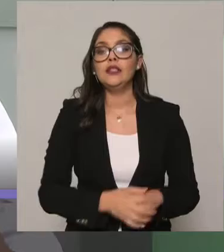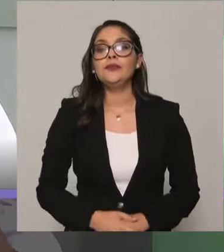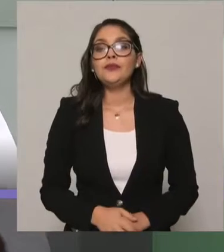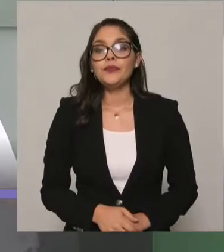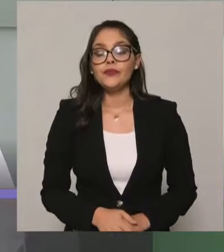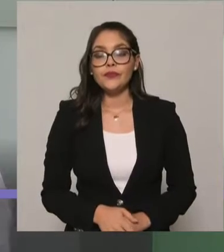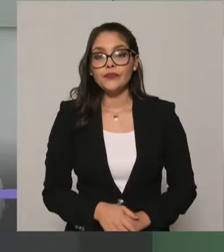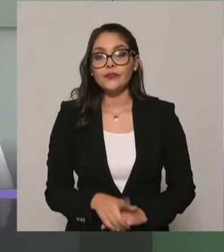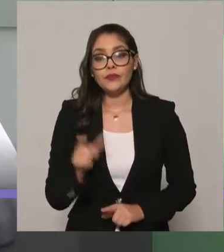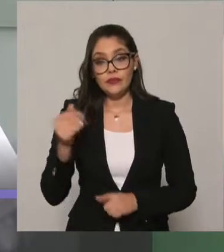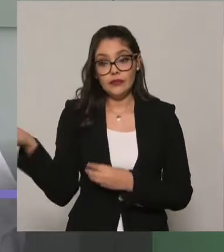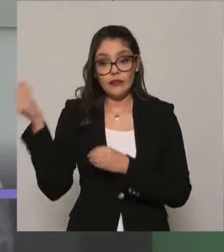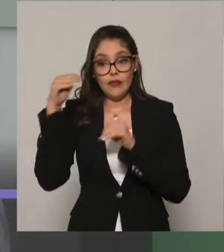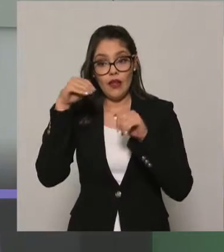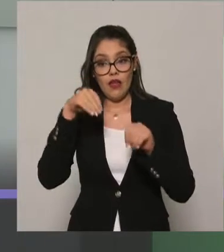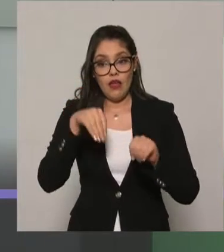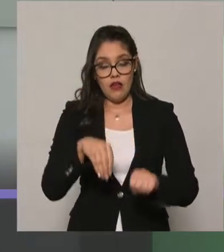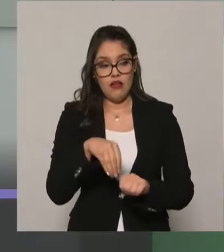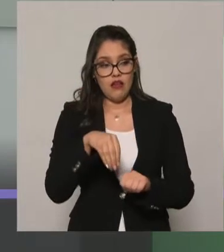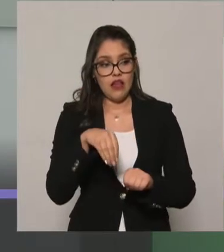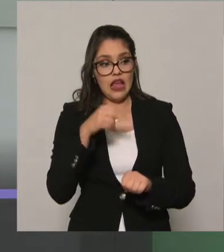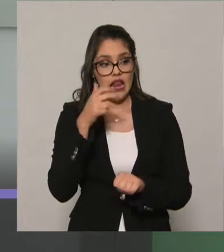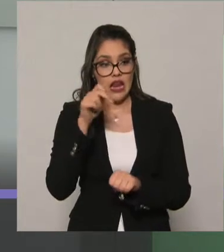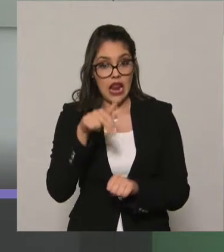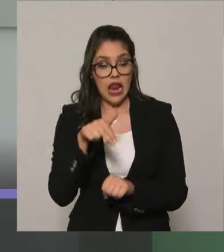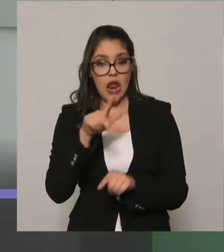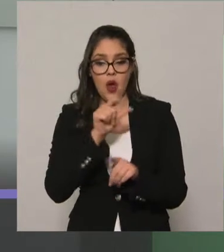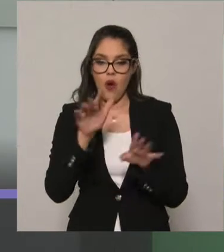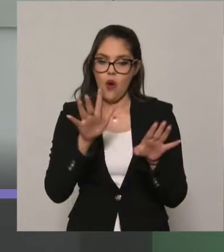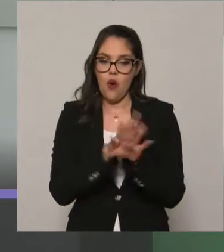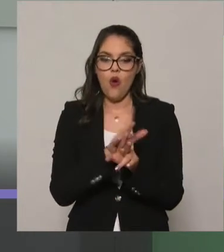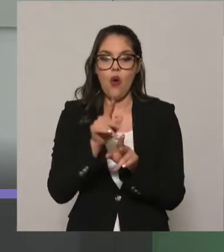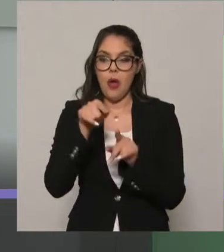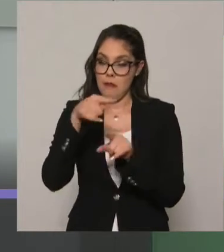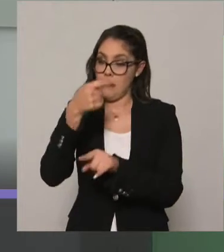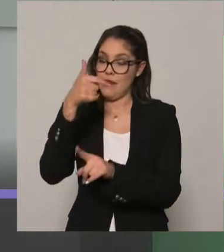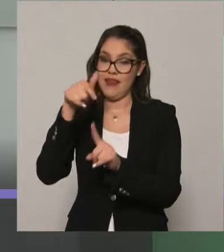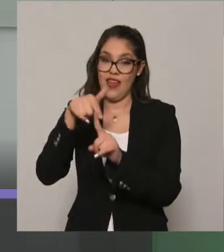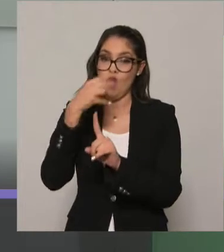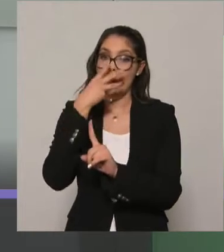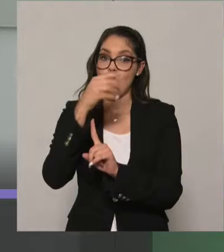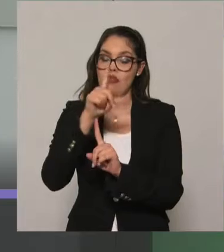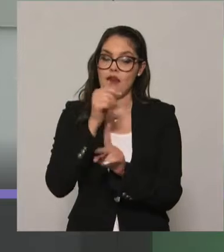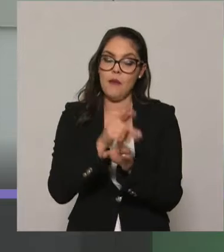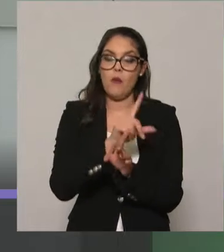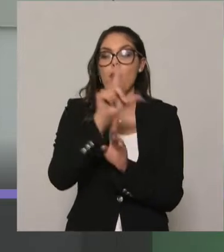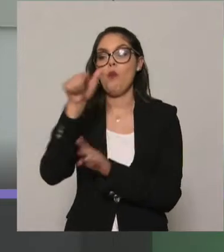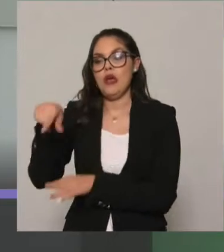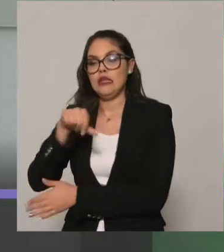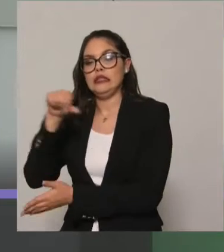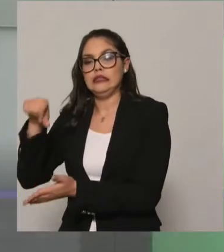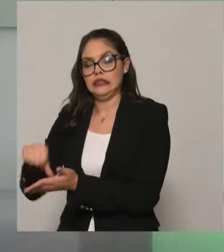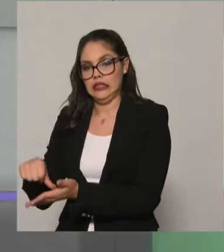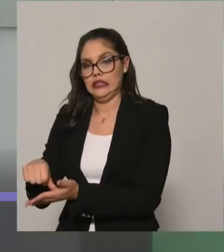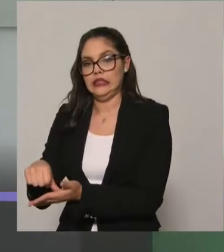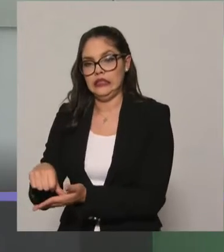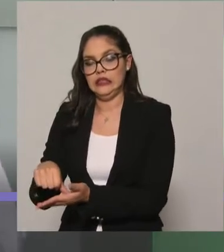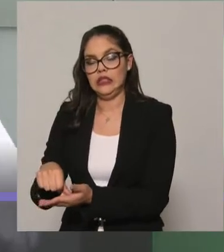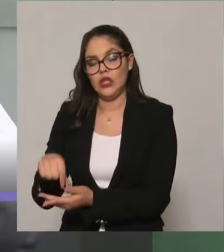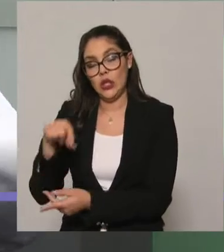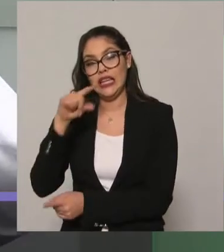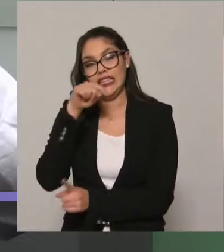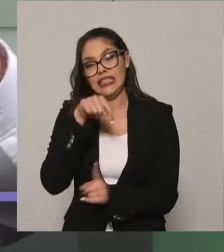de la conquista, para luego regresarse aquí a lo que es el centro histórico. Y Coyoacán vale mucho la pena porque es también